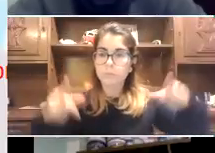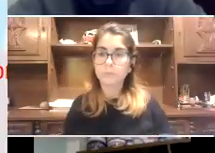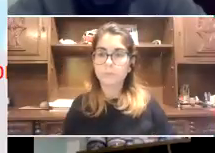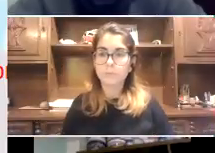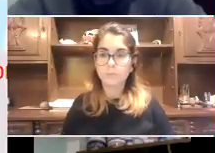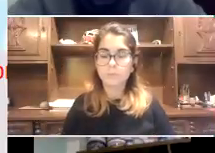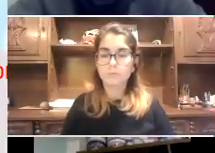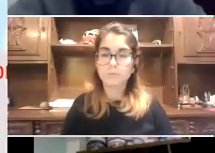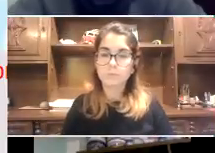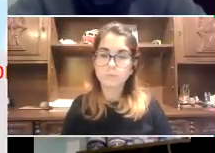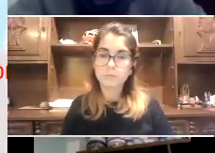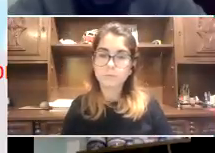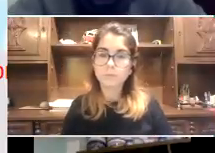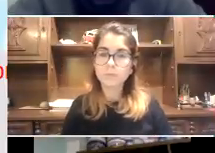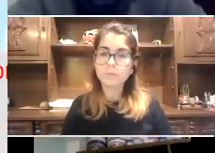estamos.